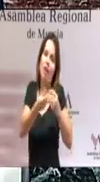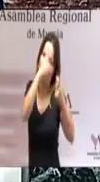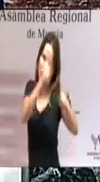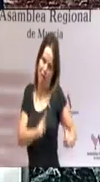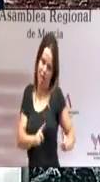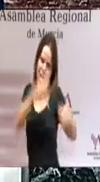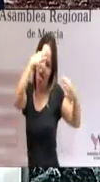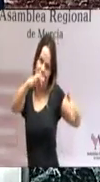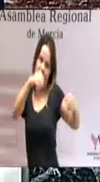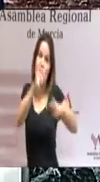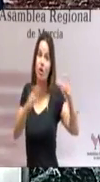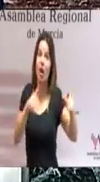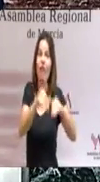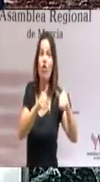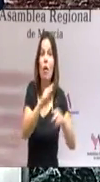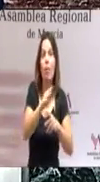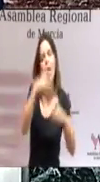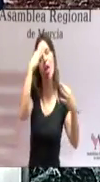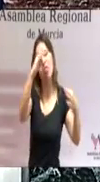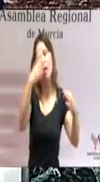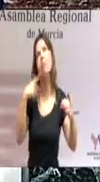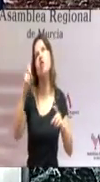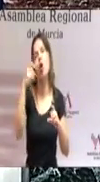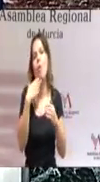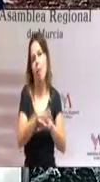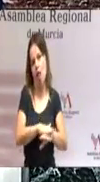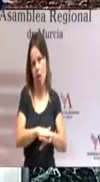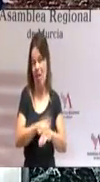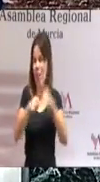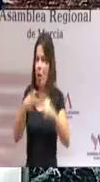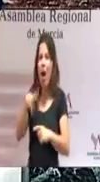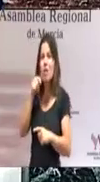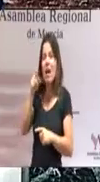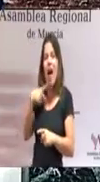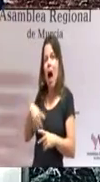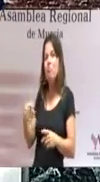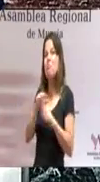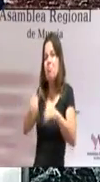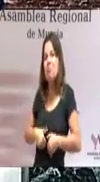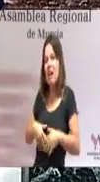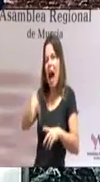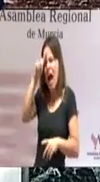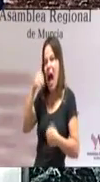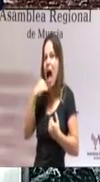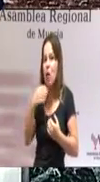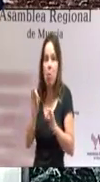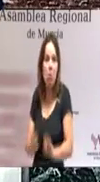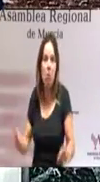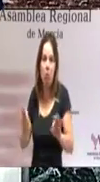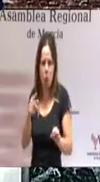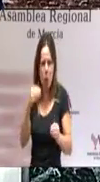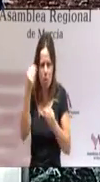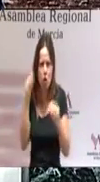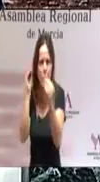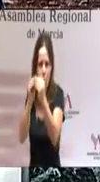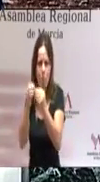PP. No he escuchado ninguna rectificación, ni de ella ni ninguno de ustedes descalificando esas afirmaciones. ¿Piensa usted igual